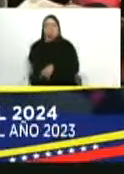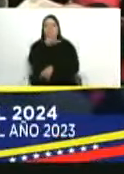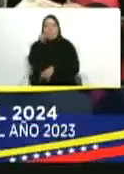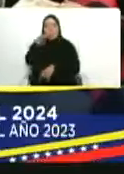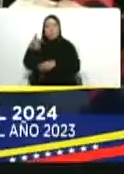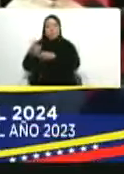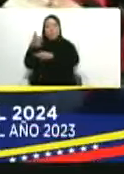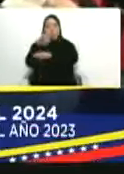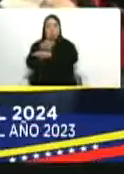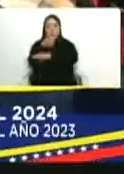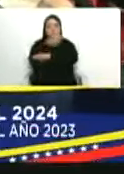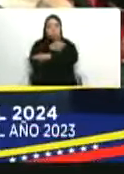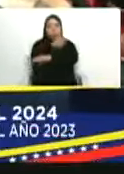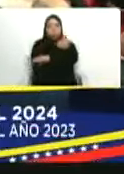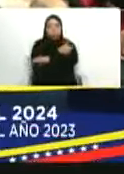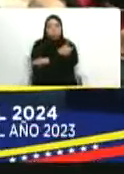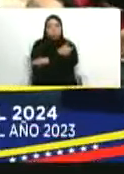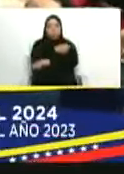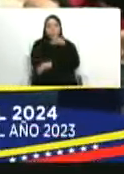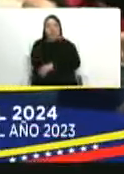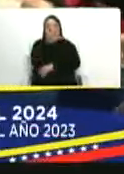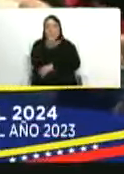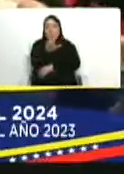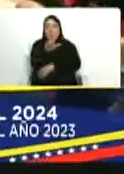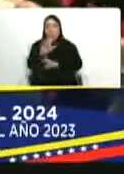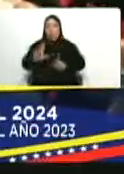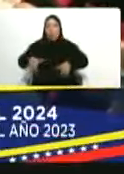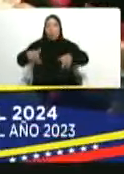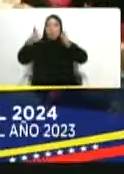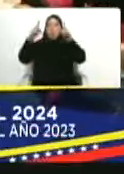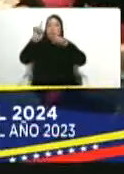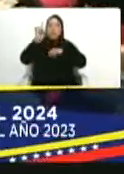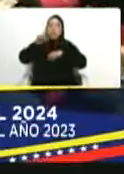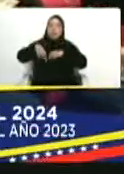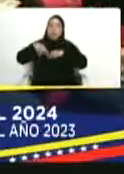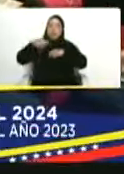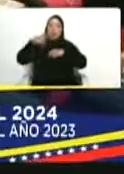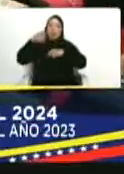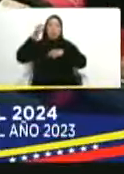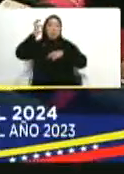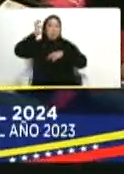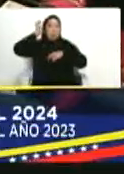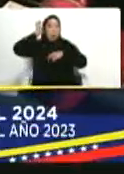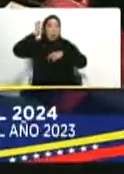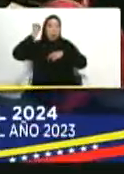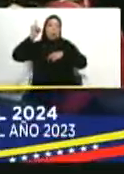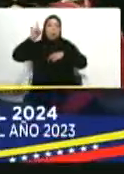o magistradas y las demás salas por 3 magistrados o magistradas.